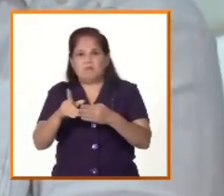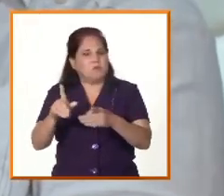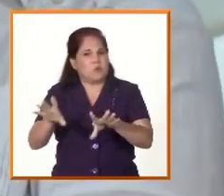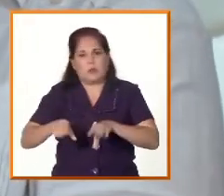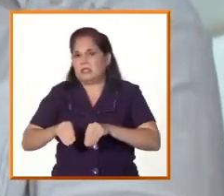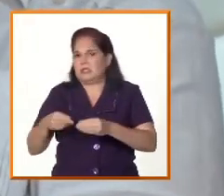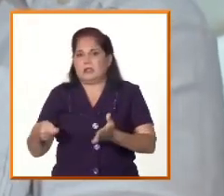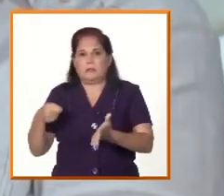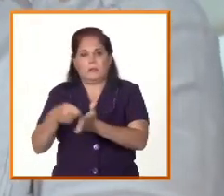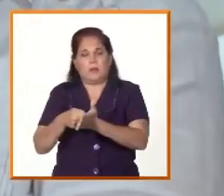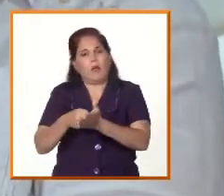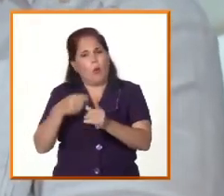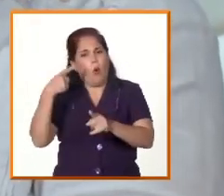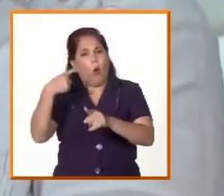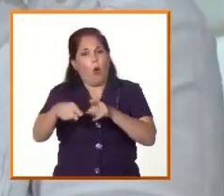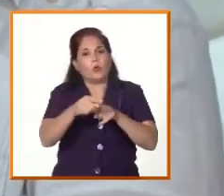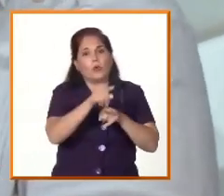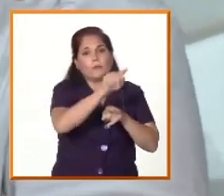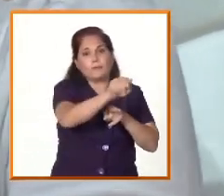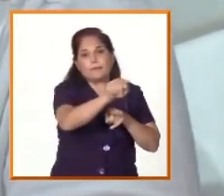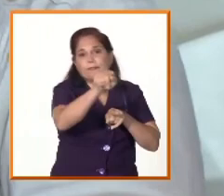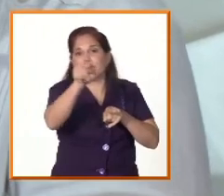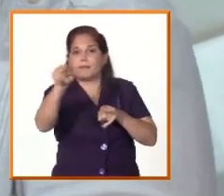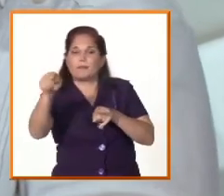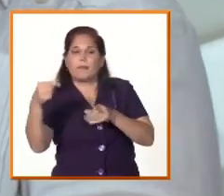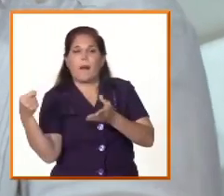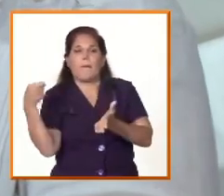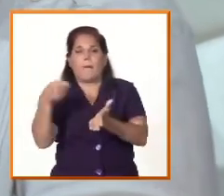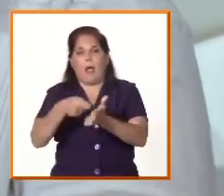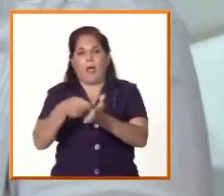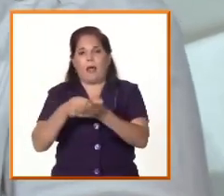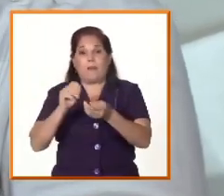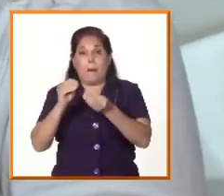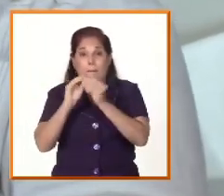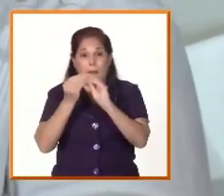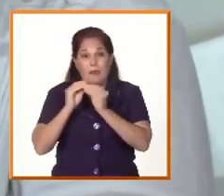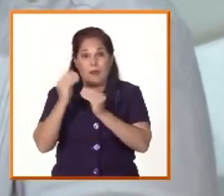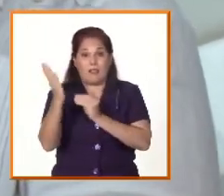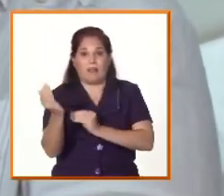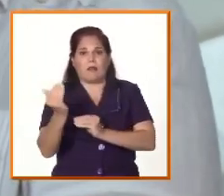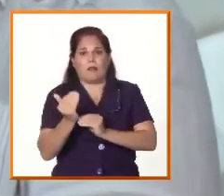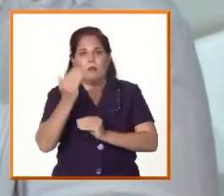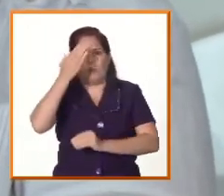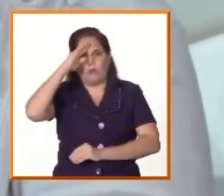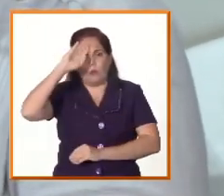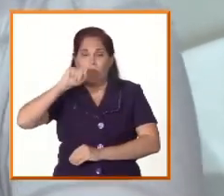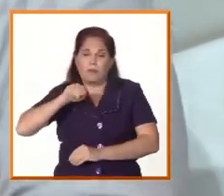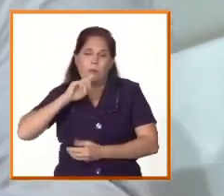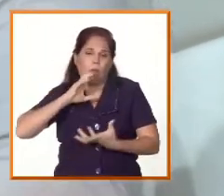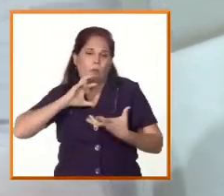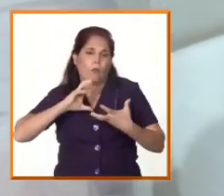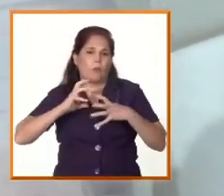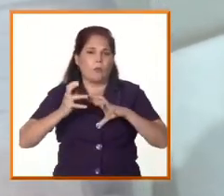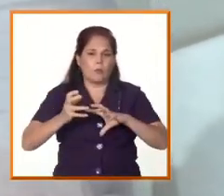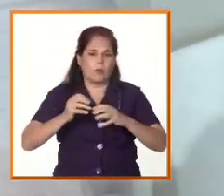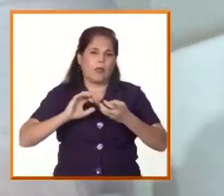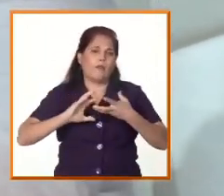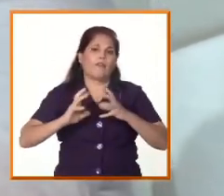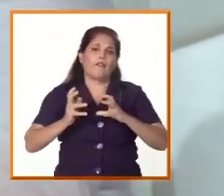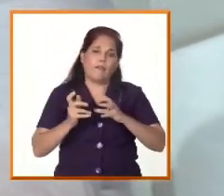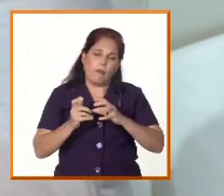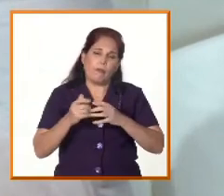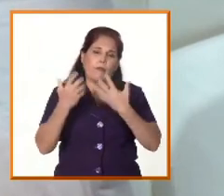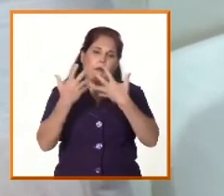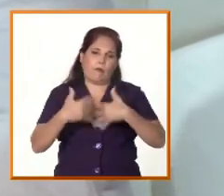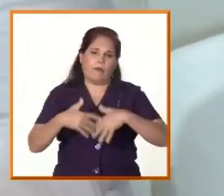tenemos que buscar triangulaciones con otros proveedores para poder traer las piezas repuestos que eso también nos complica la sostenibilidad